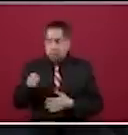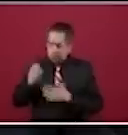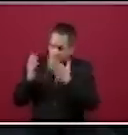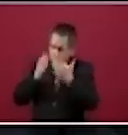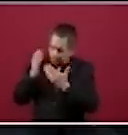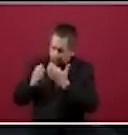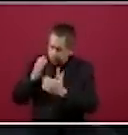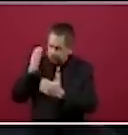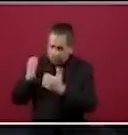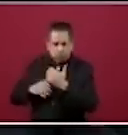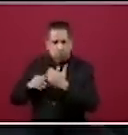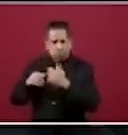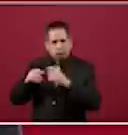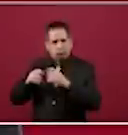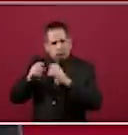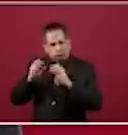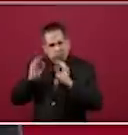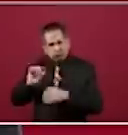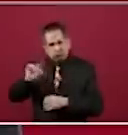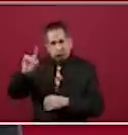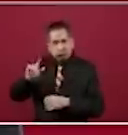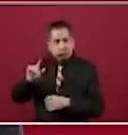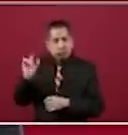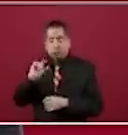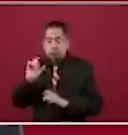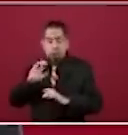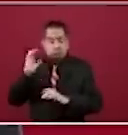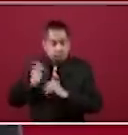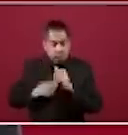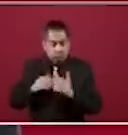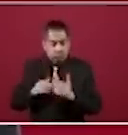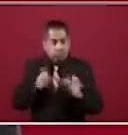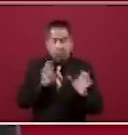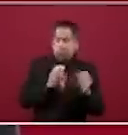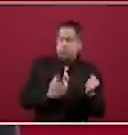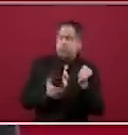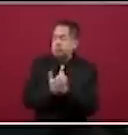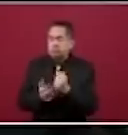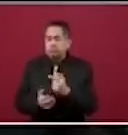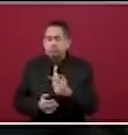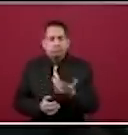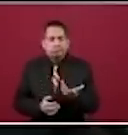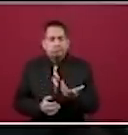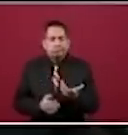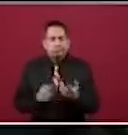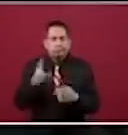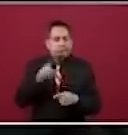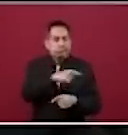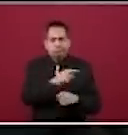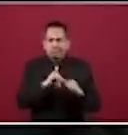muy profesionales, son excelentes muchos de ellos, pero cuando llegan a que los certifiquen, los hace una asociación